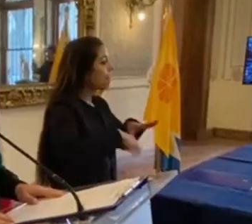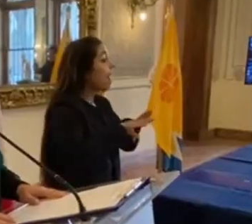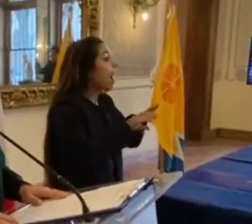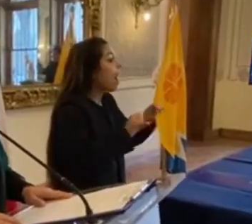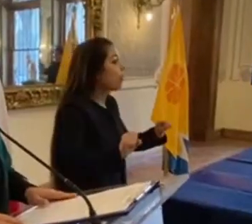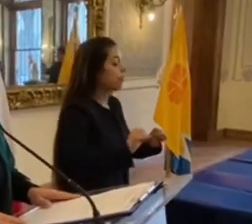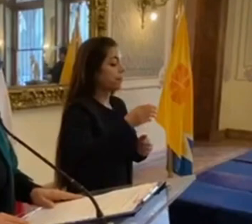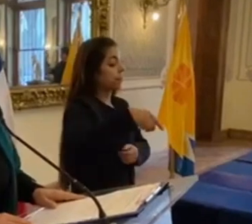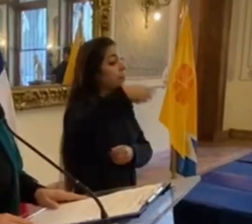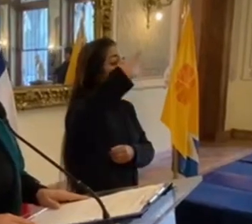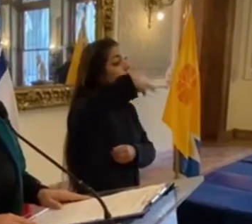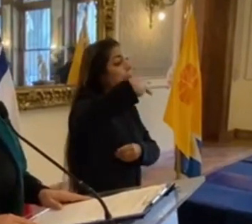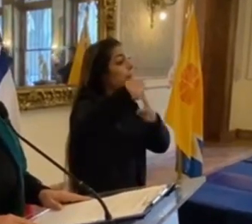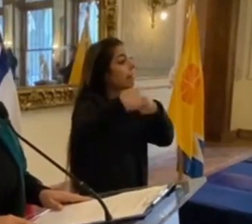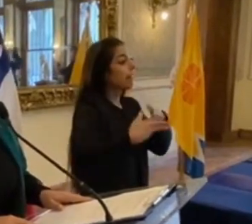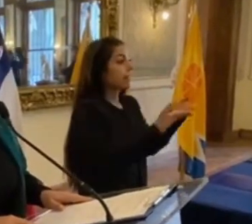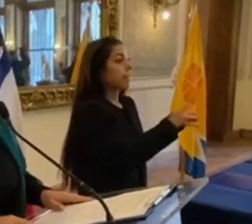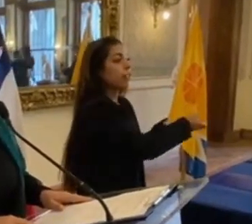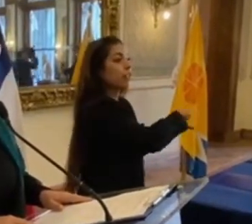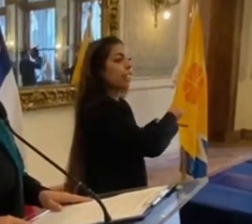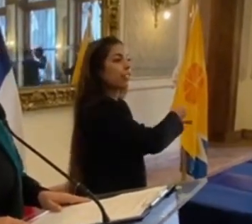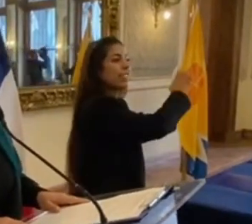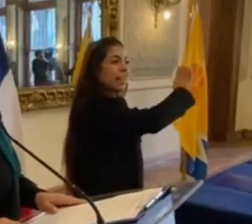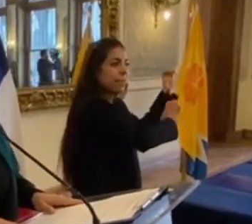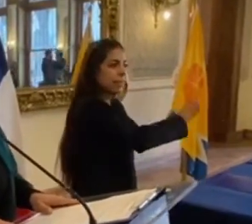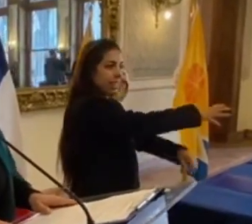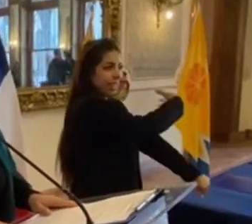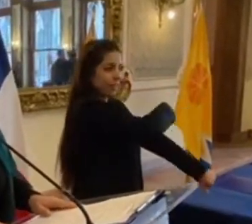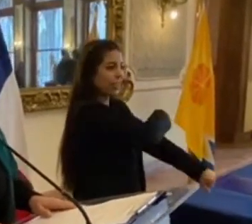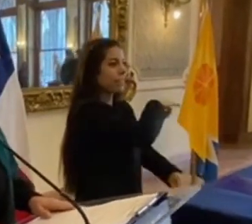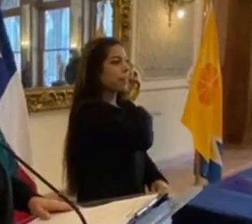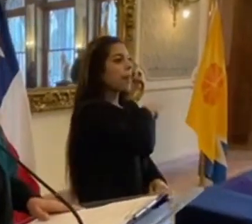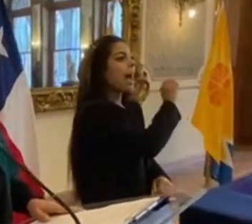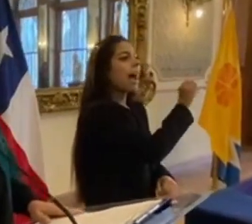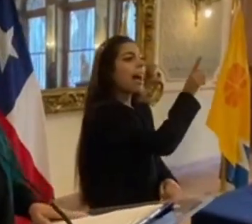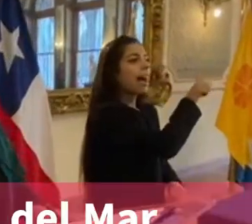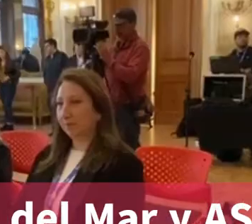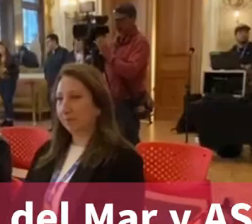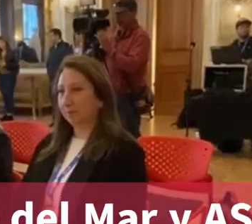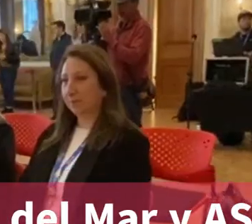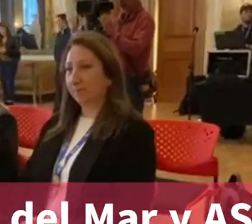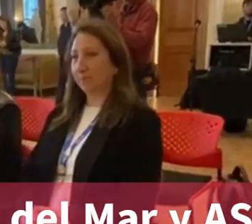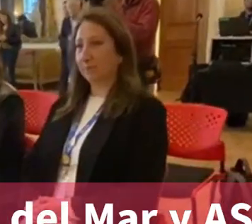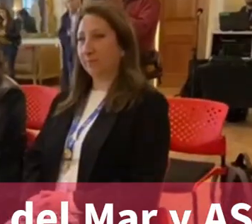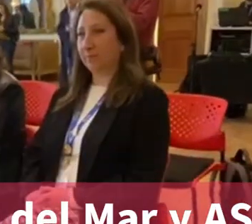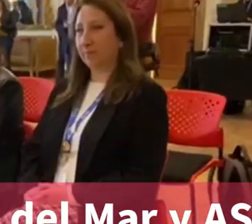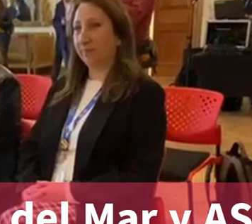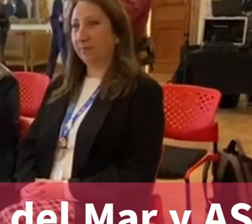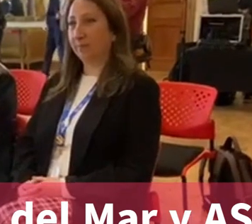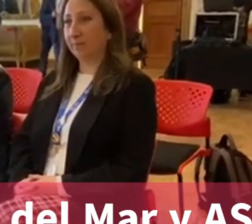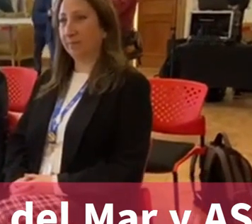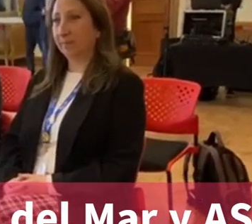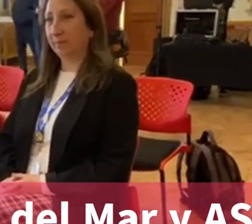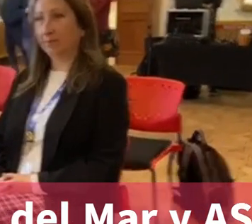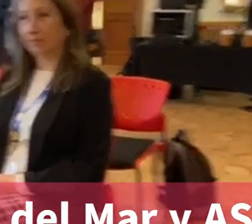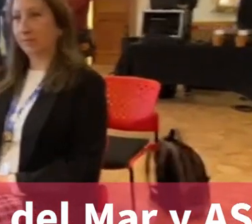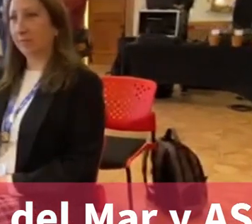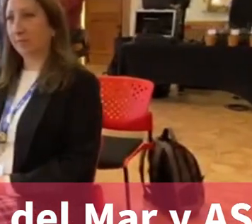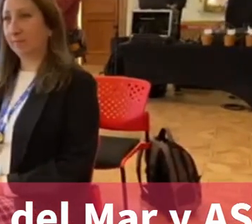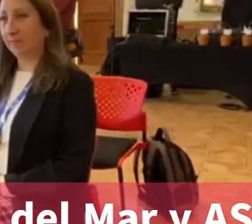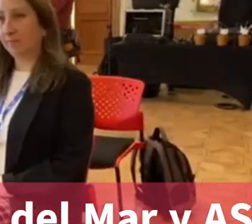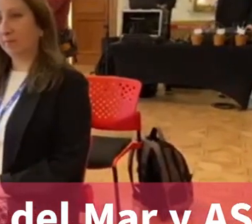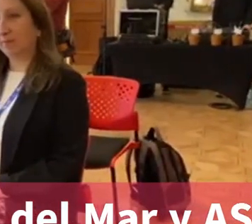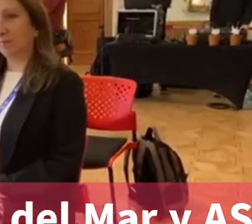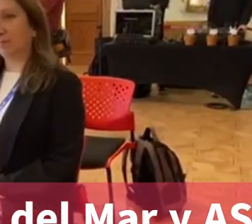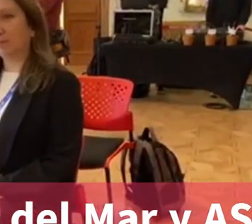y activar el desarrollo económico local de nuestra comuna a partir de estos encuentros que en particular lo que van a lograr es de entre varias